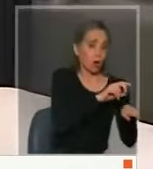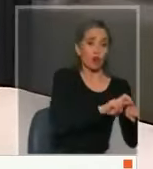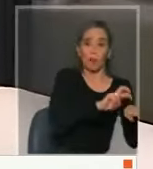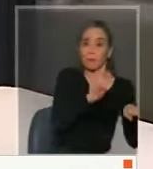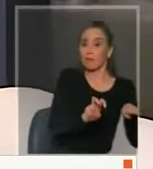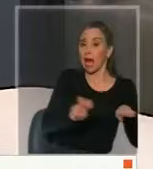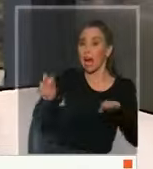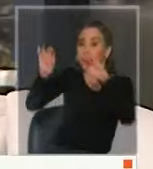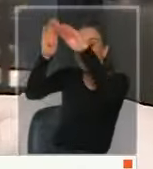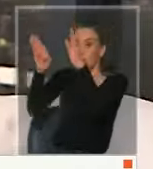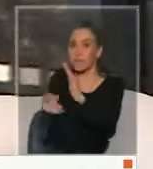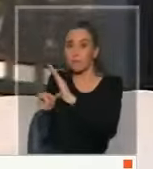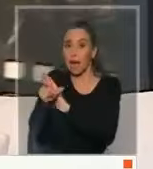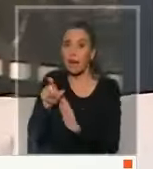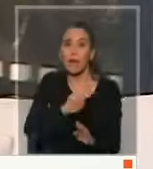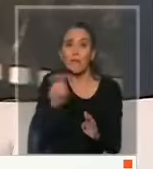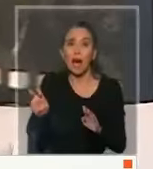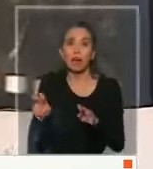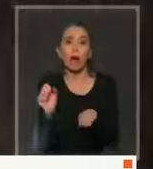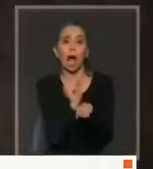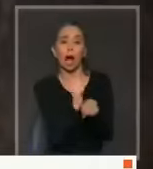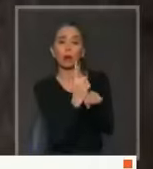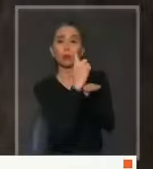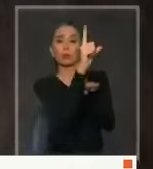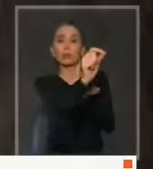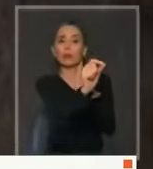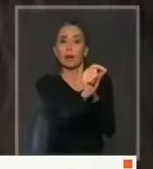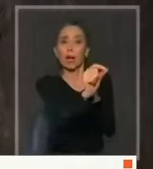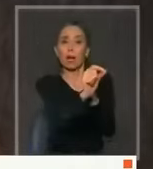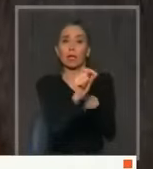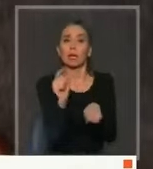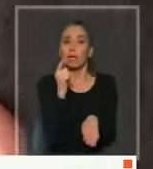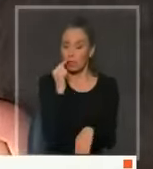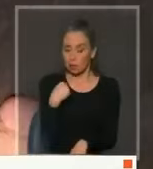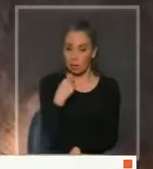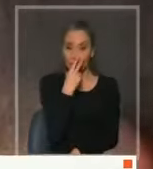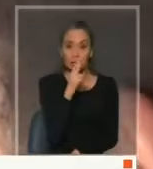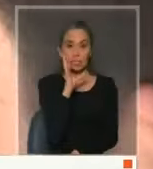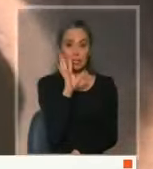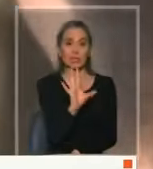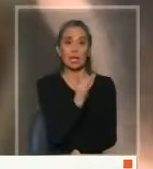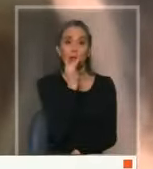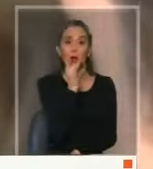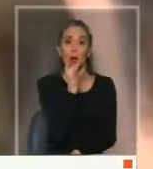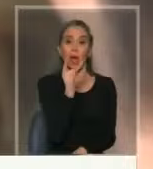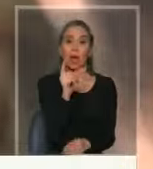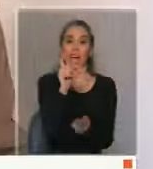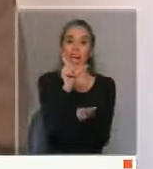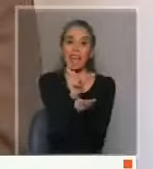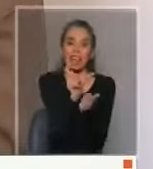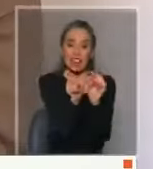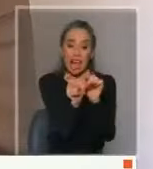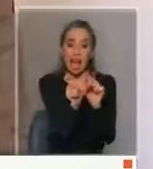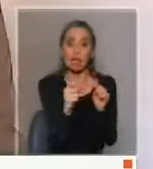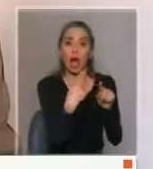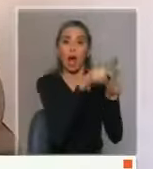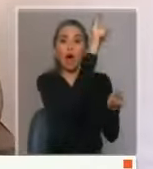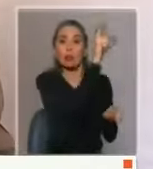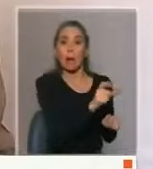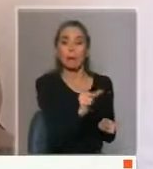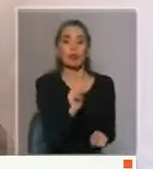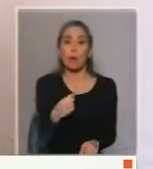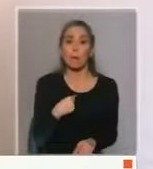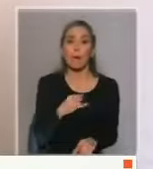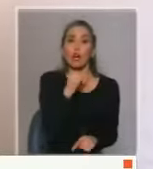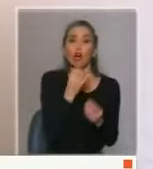me bajé y cuando me bajo, boom, el auto se va. En ese momento se dio cuenta de que tenía la tarjeta de otra persona. No sabe cómo llegó